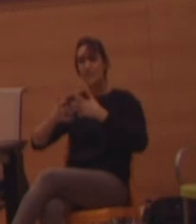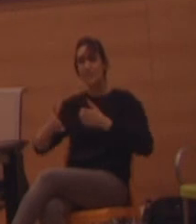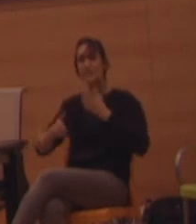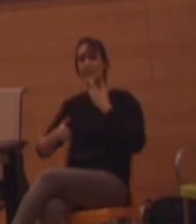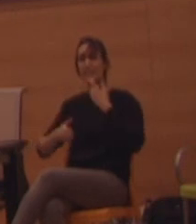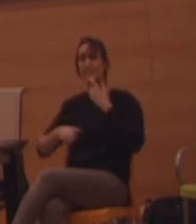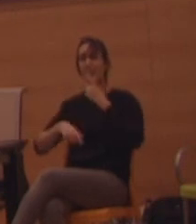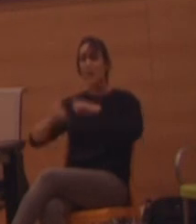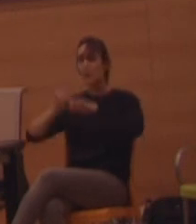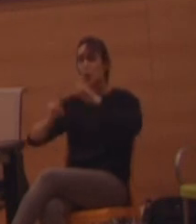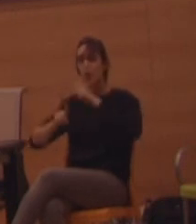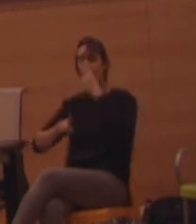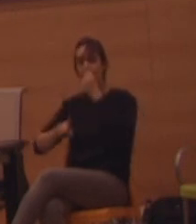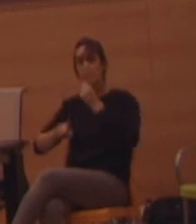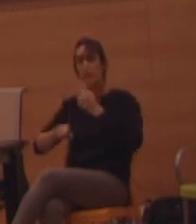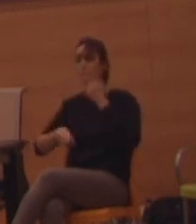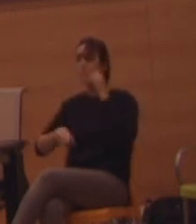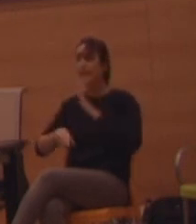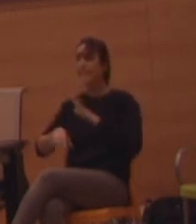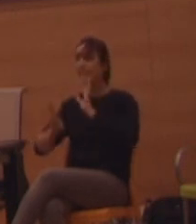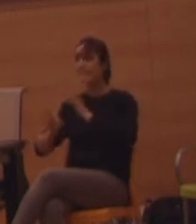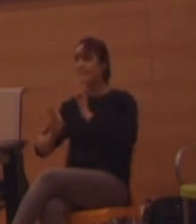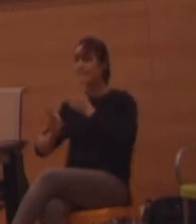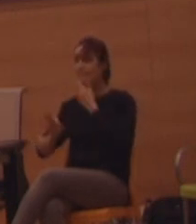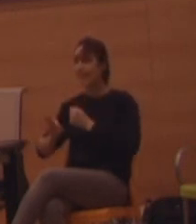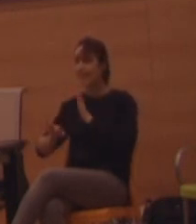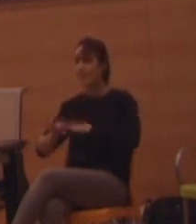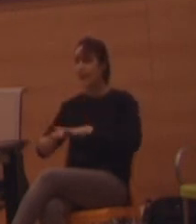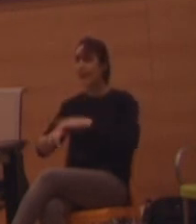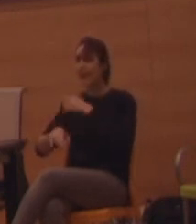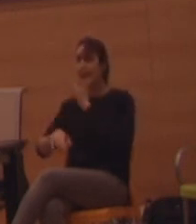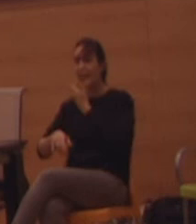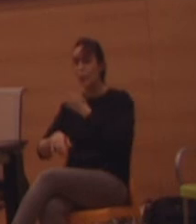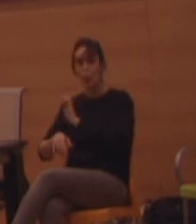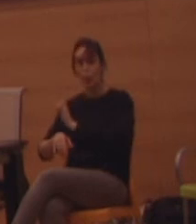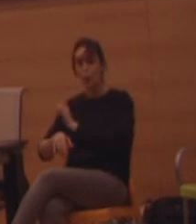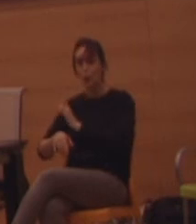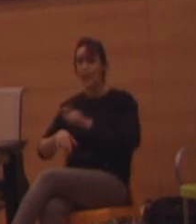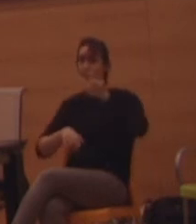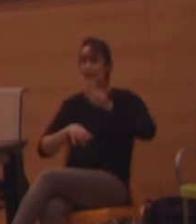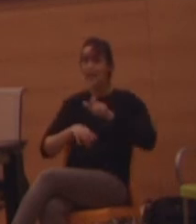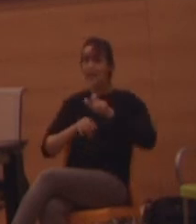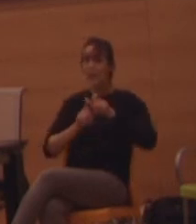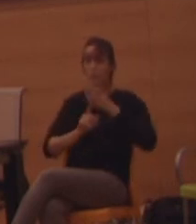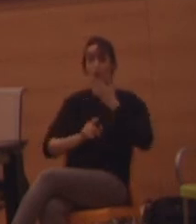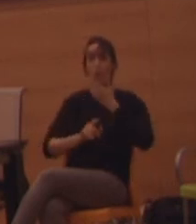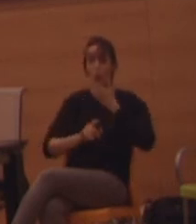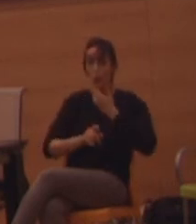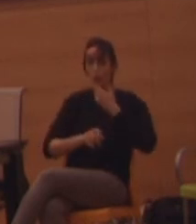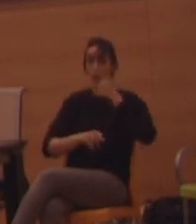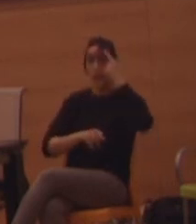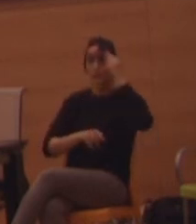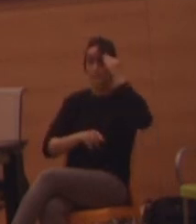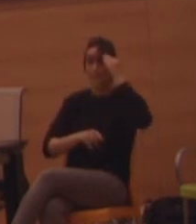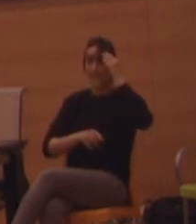dice que la patología del pie parece sencilla para quien no la conoce y compleja para quien empieza a conocerla. Entre más se conoce el pie diabético, más complejo nos